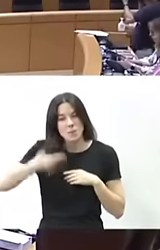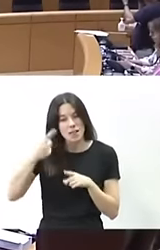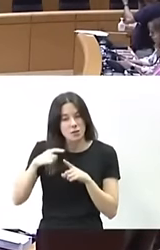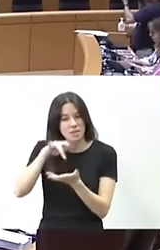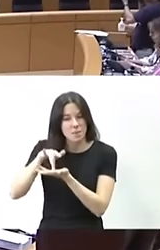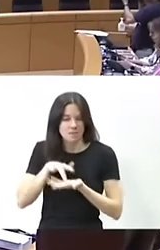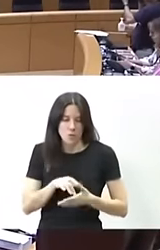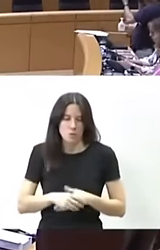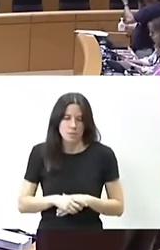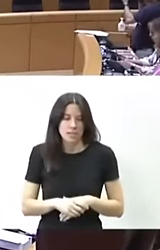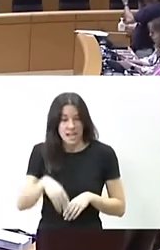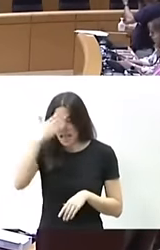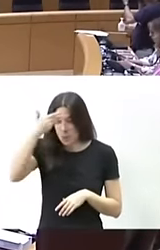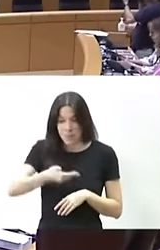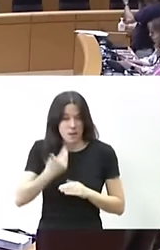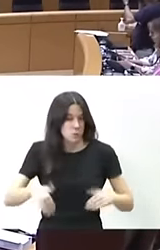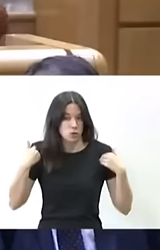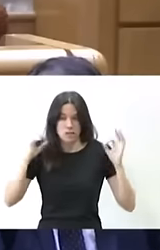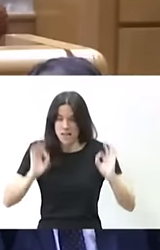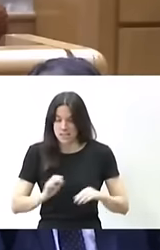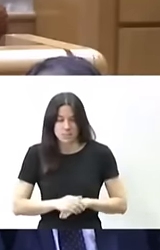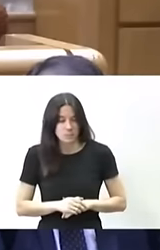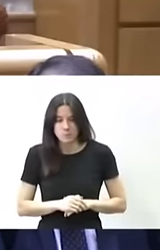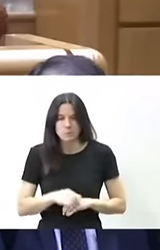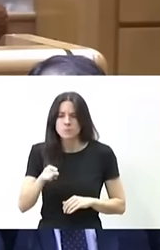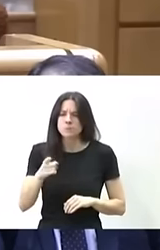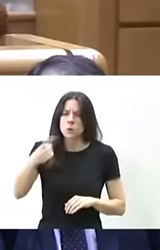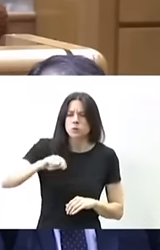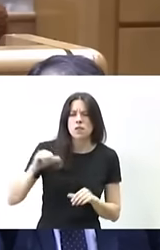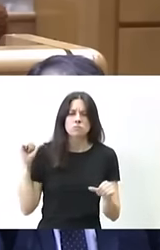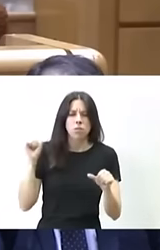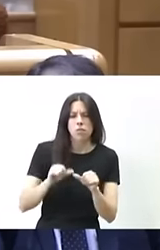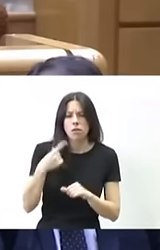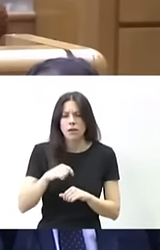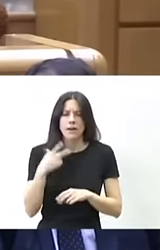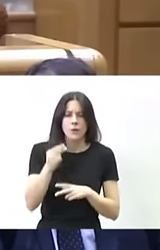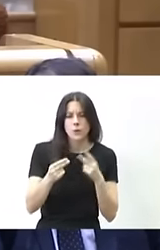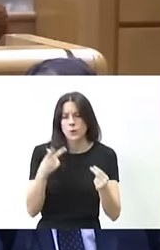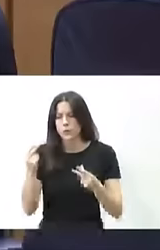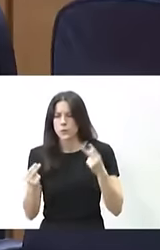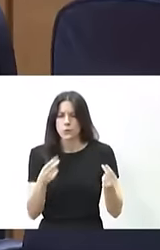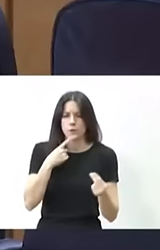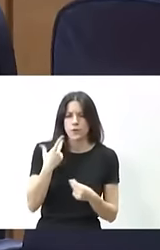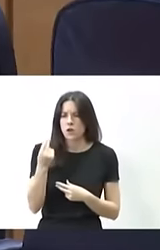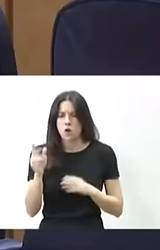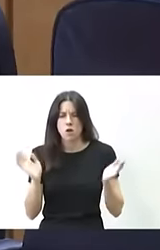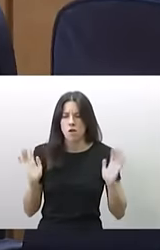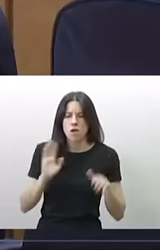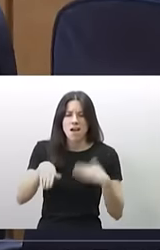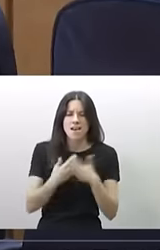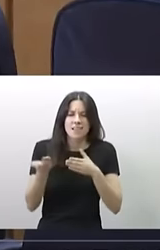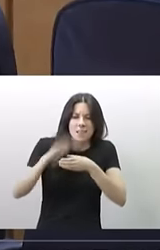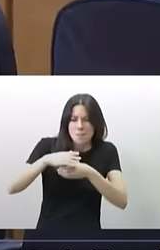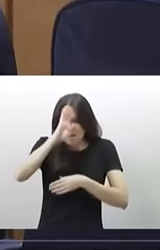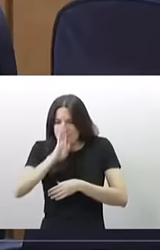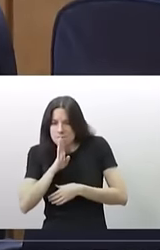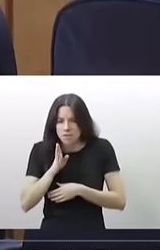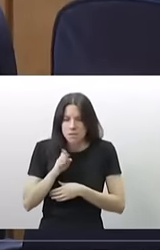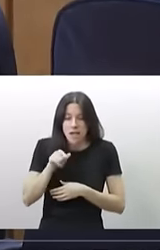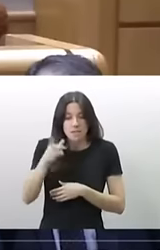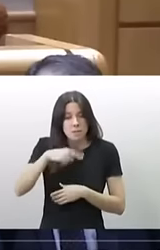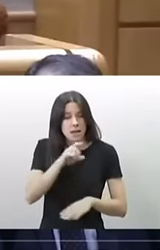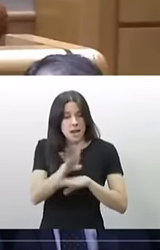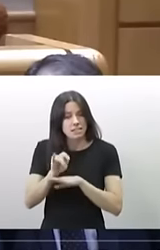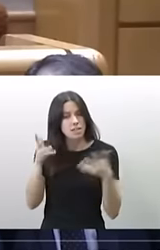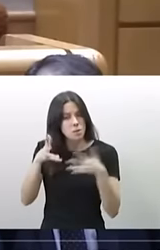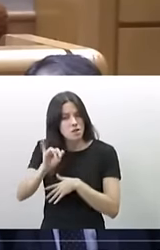principal responsable político. Ustedes durante todo este tiempo lo que han hecho es negarlo. Negarlo completamente, incluso taparlo. Aquí están las cartas de recomendación, que se